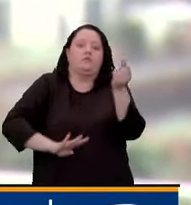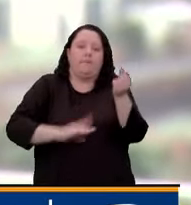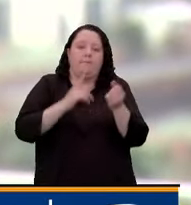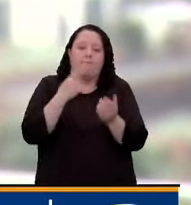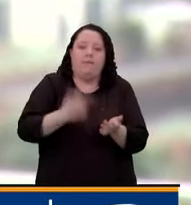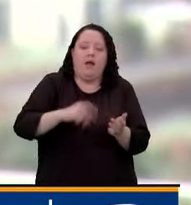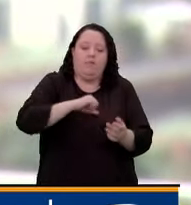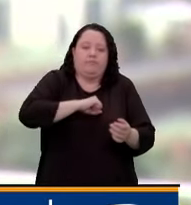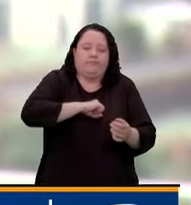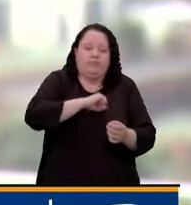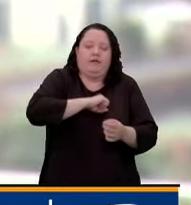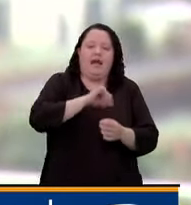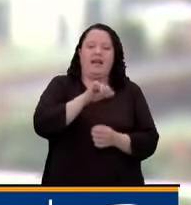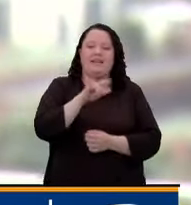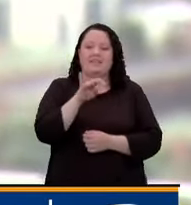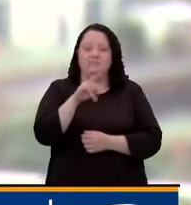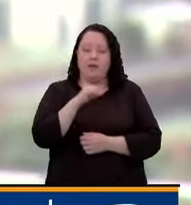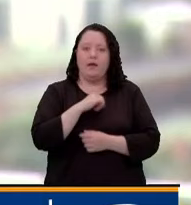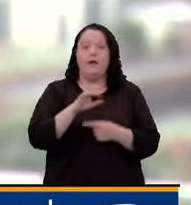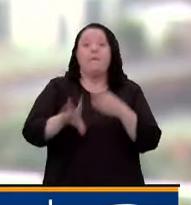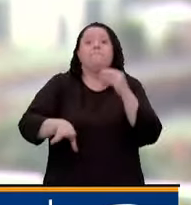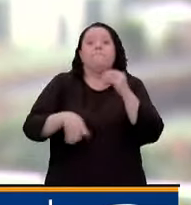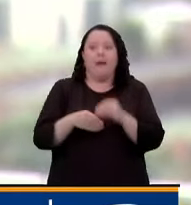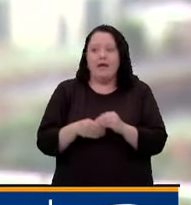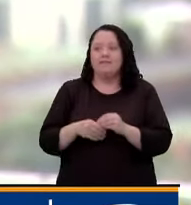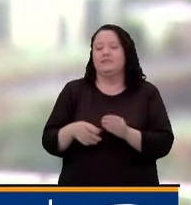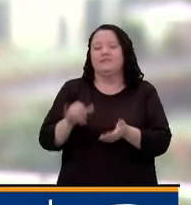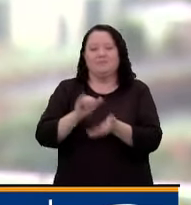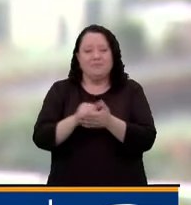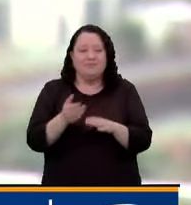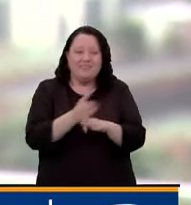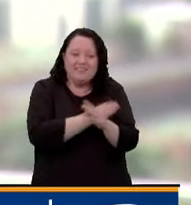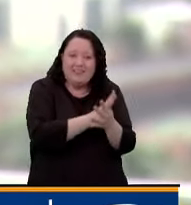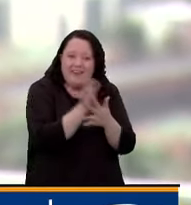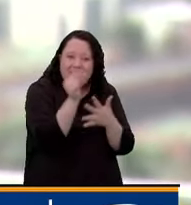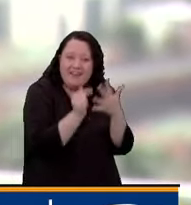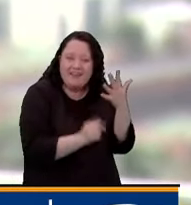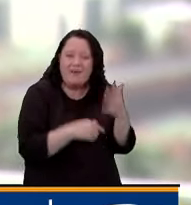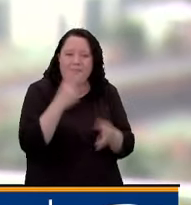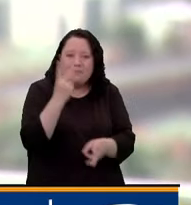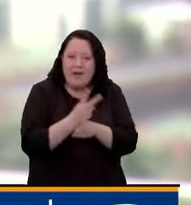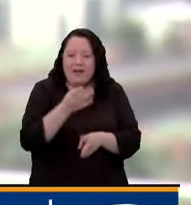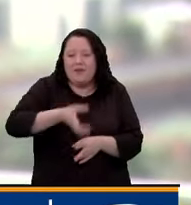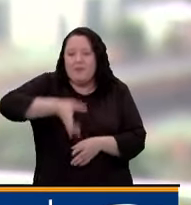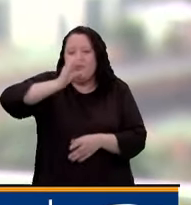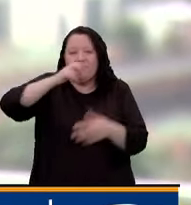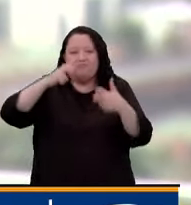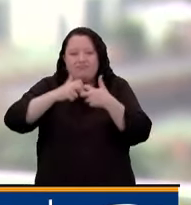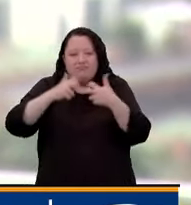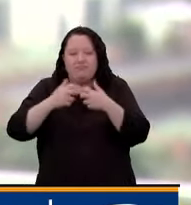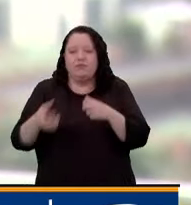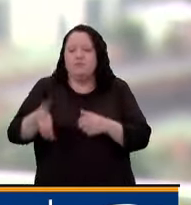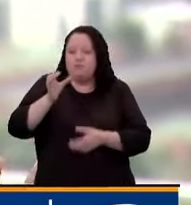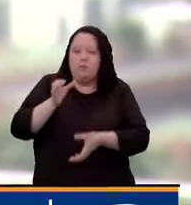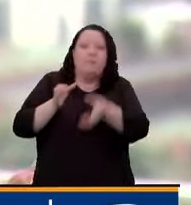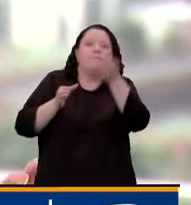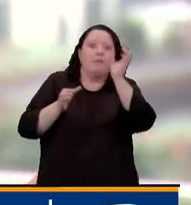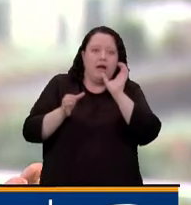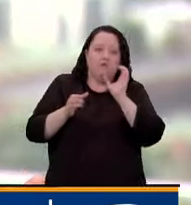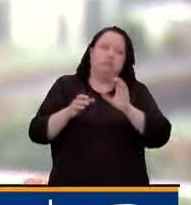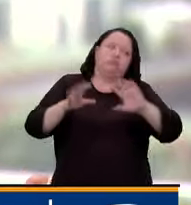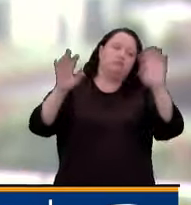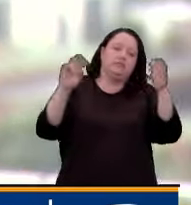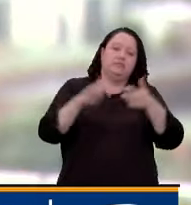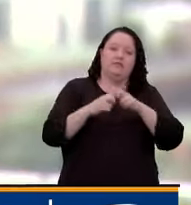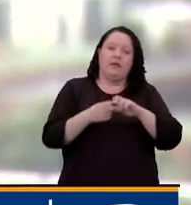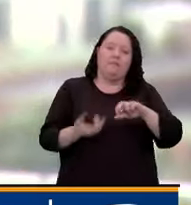presentarlas. Y si a eso le sumamos todos estos riesgos que acabamos de mencionar de la bebida energizante, estamos hablando de casi 10 veces